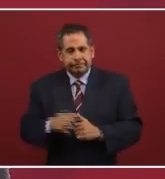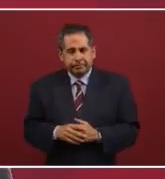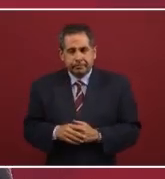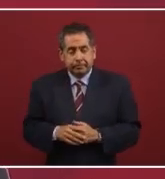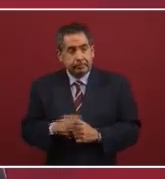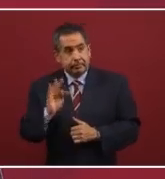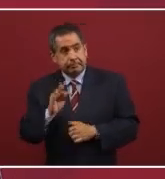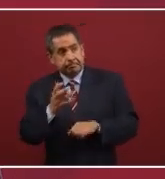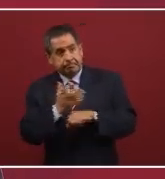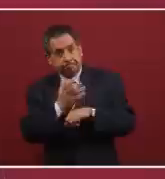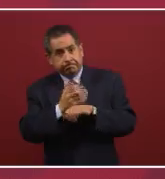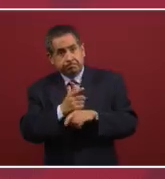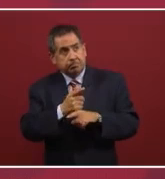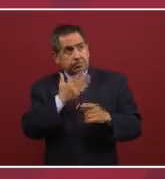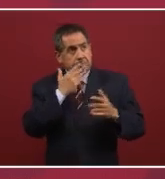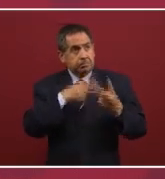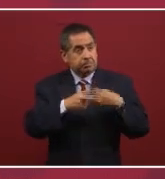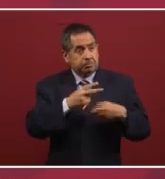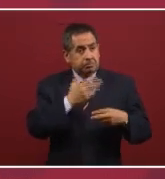a los de arriba,